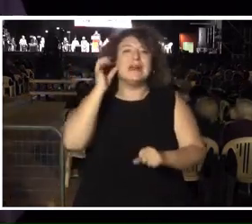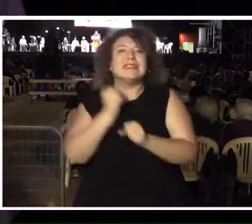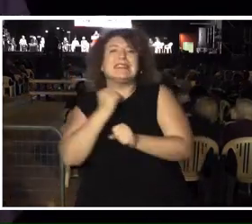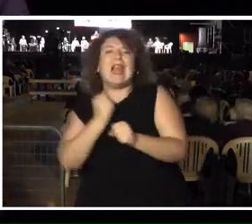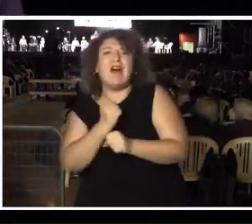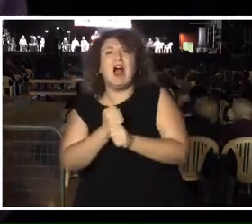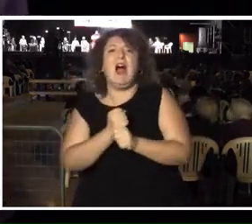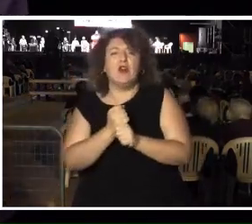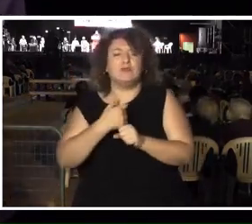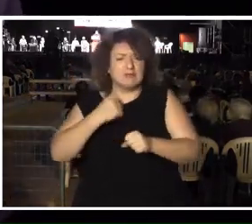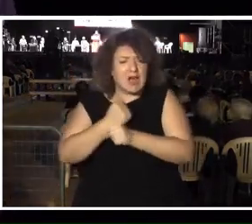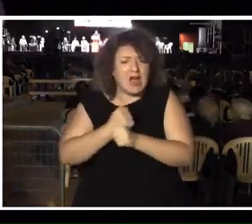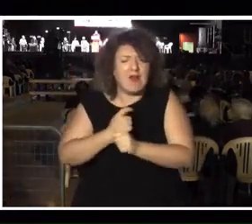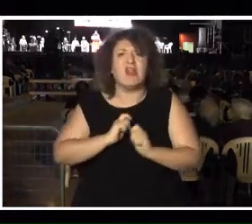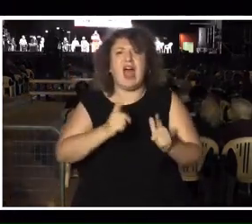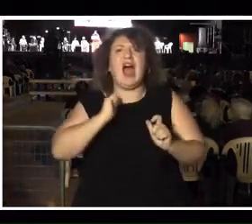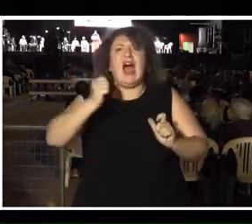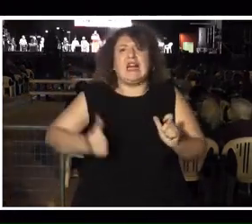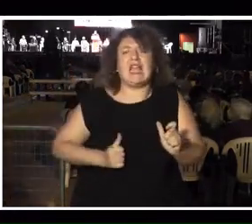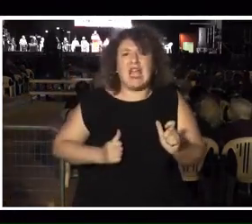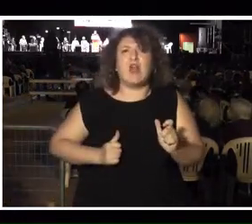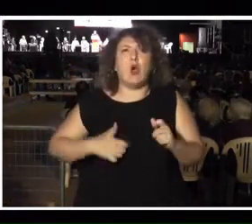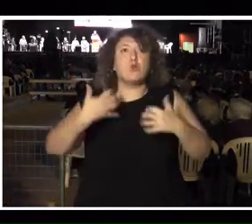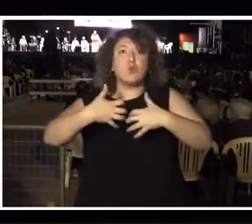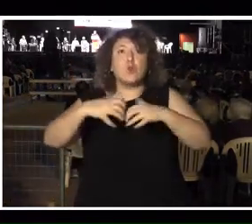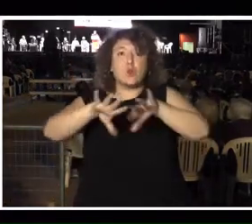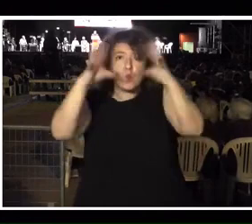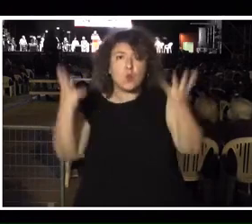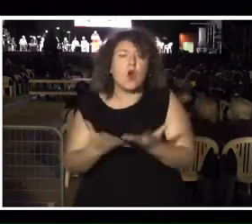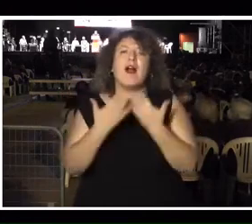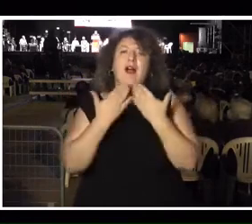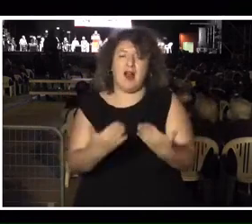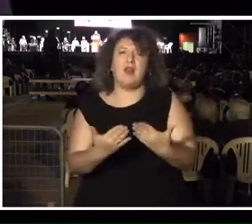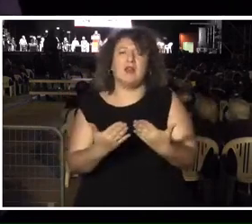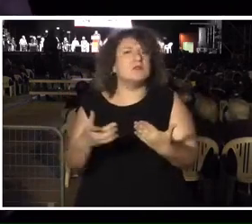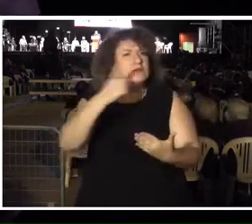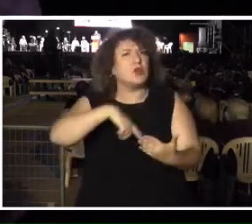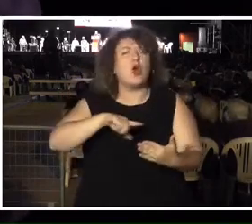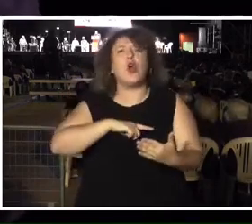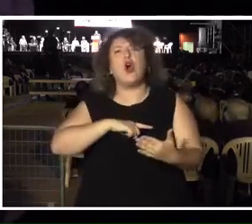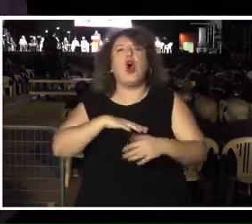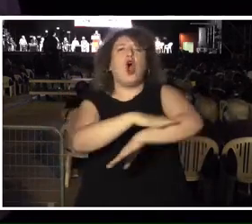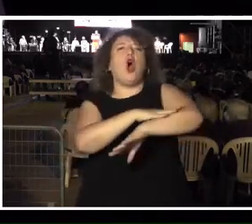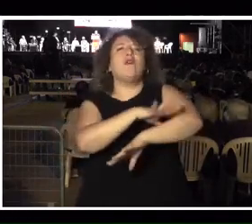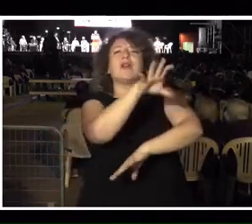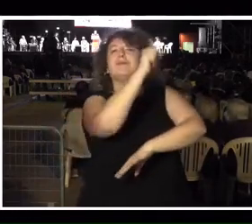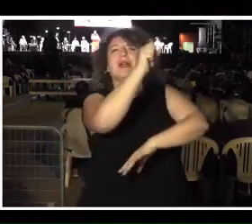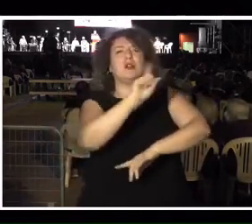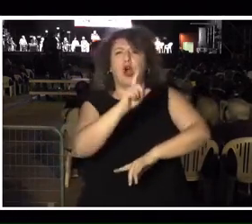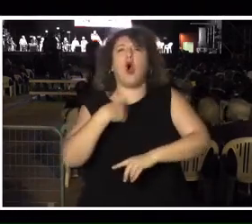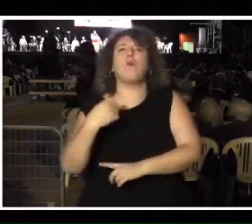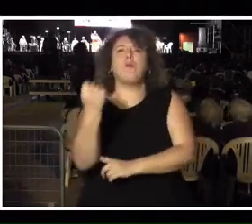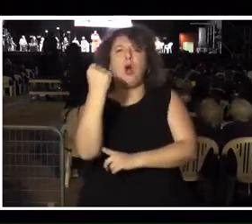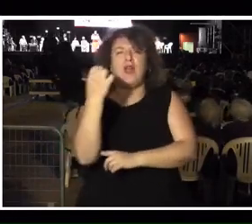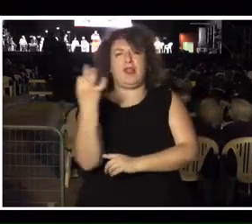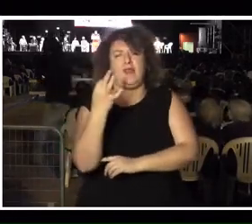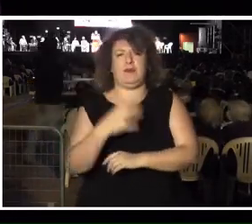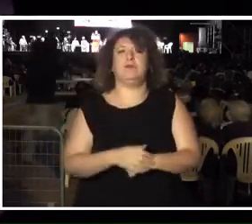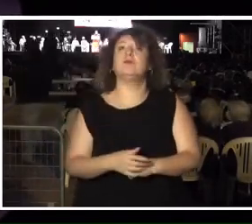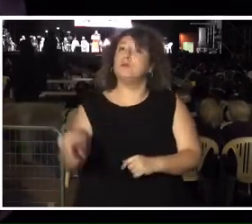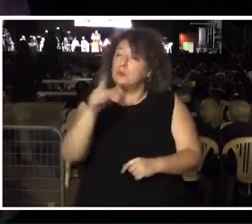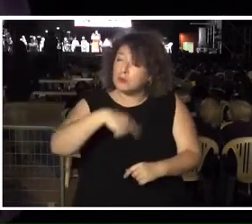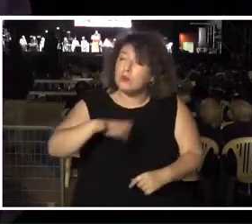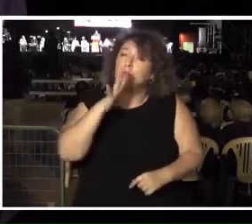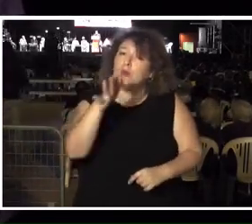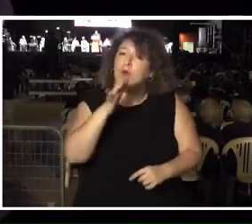generamos la riqueza, las que ejercemos de motor del mundo. Debemos aspirar al poder y no solo al gobierno. Y es imperativo, camaradas, que rebajemos